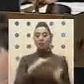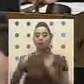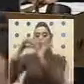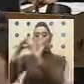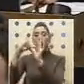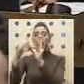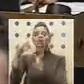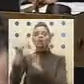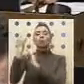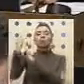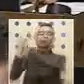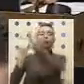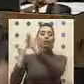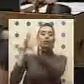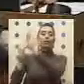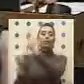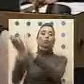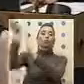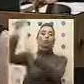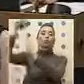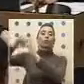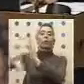mismo en el mercado internacional.